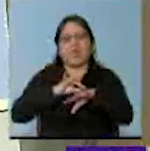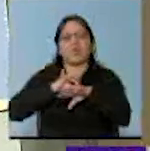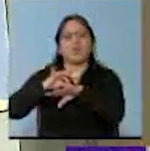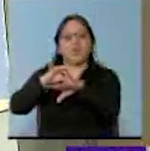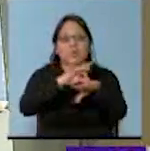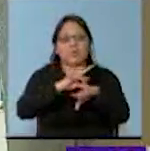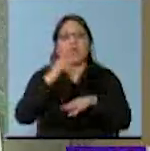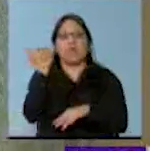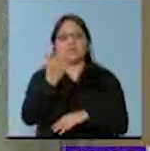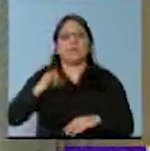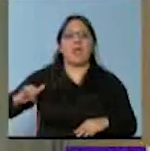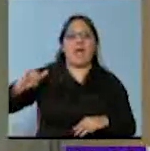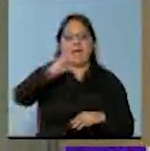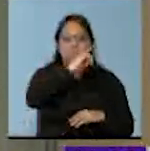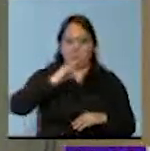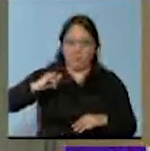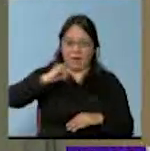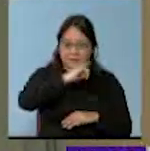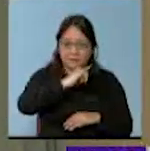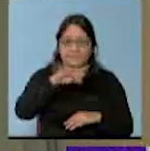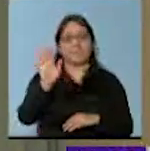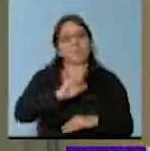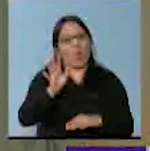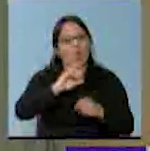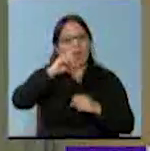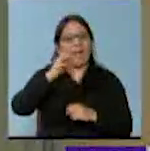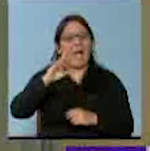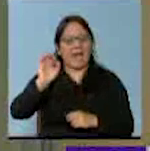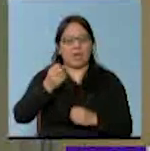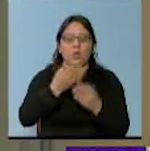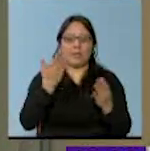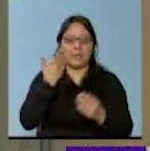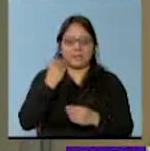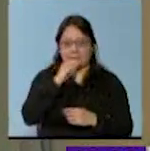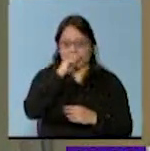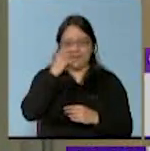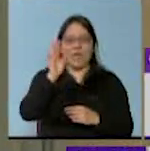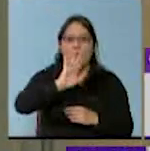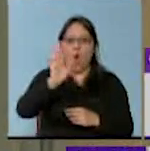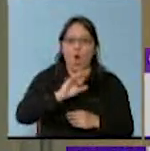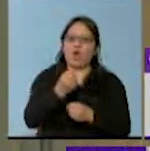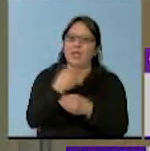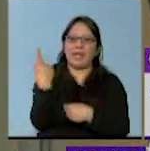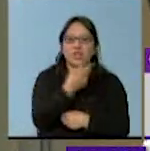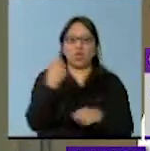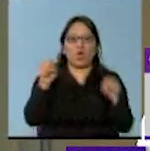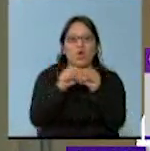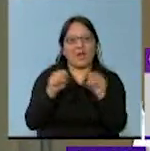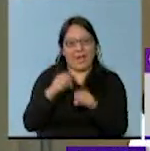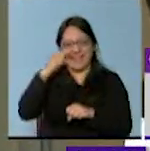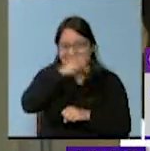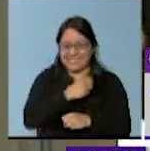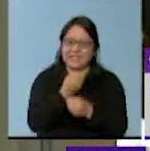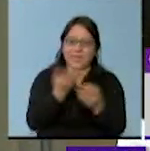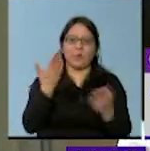carlos lara está allí para brindarme más información carlos buenas tardes con otras ganas y a todo equipo muy buenas tardes estamos aquí en esta